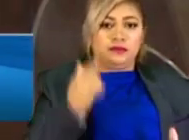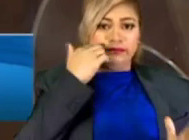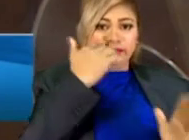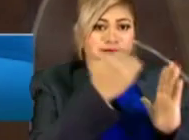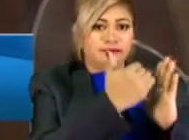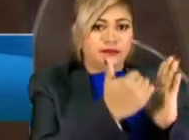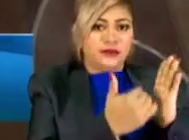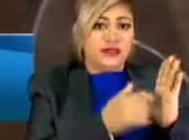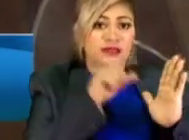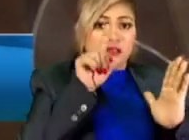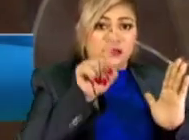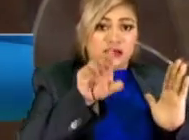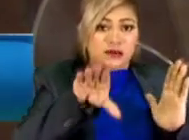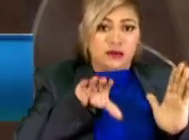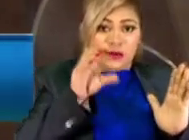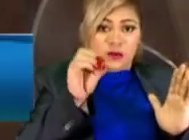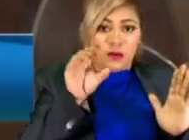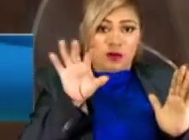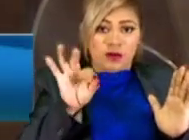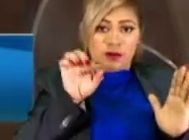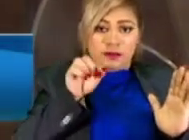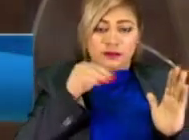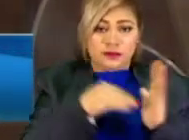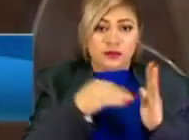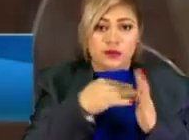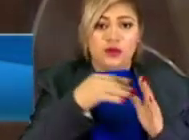109 millones de balboas para